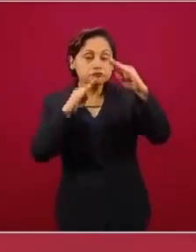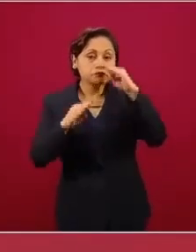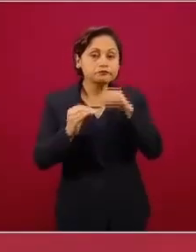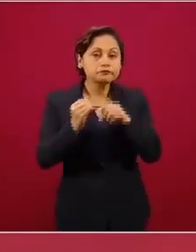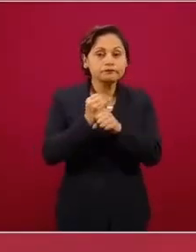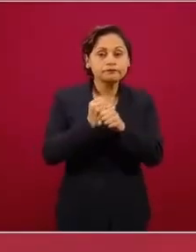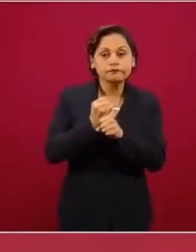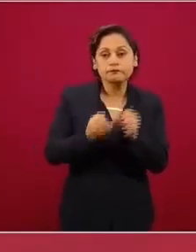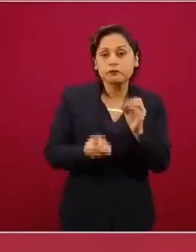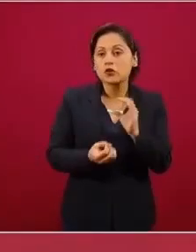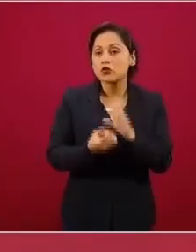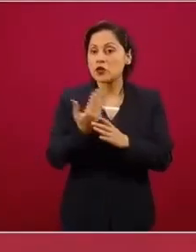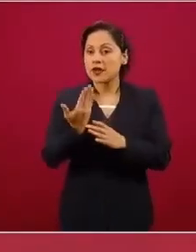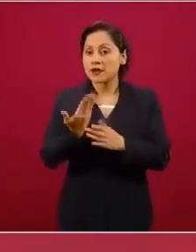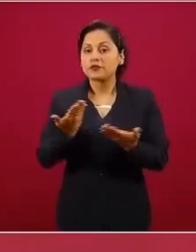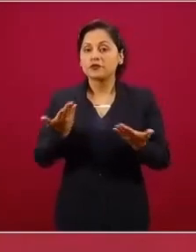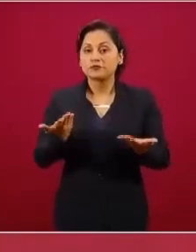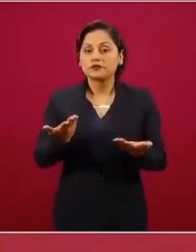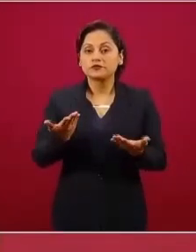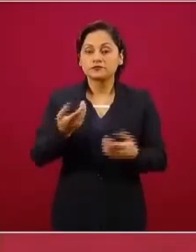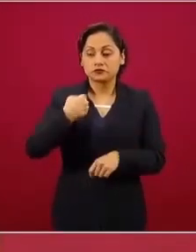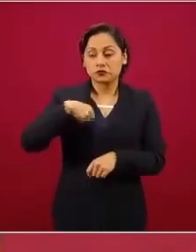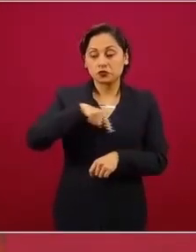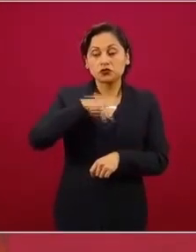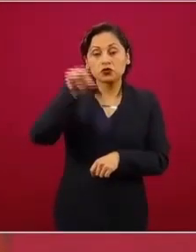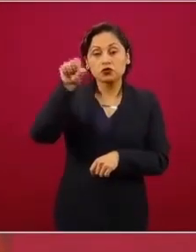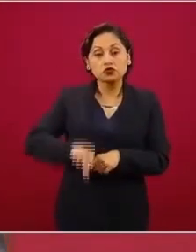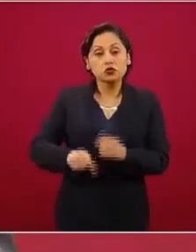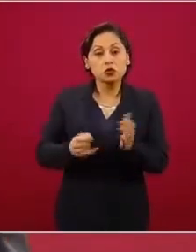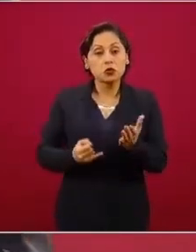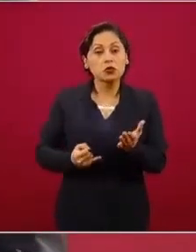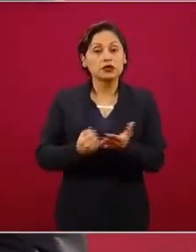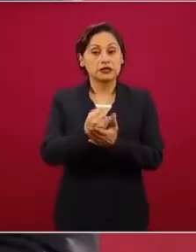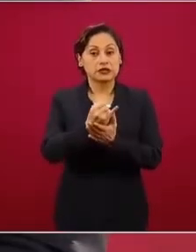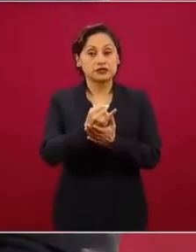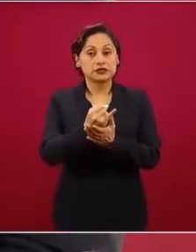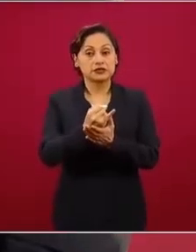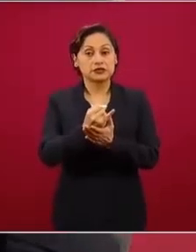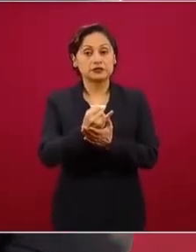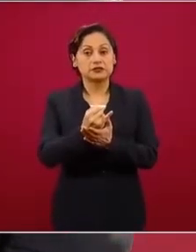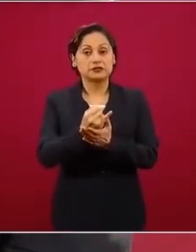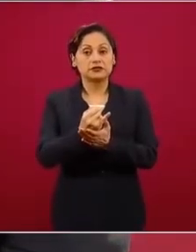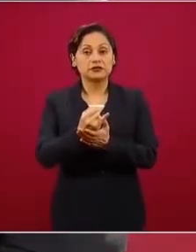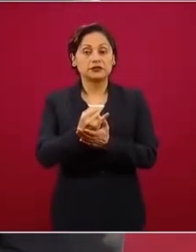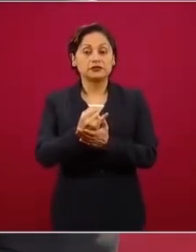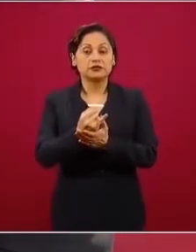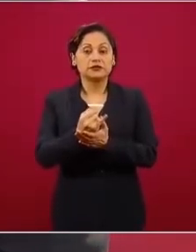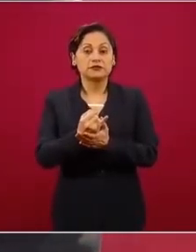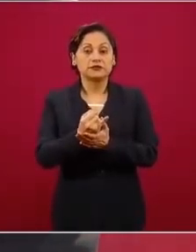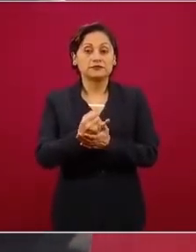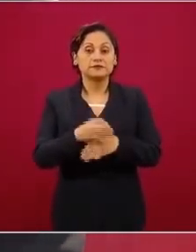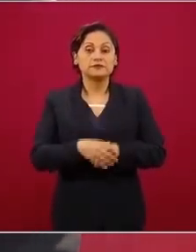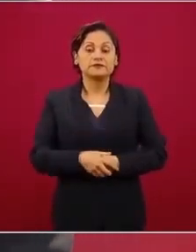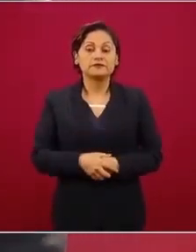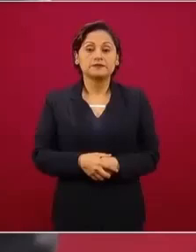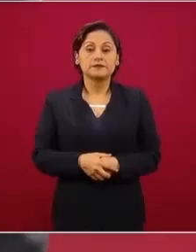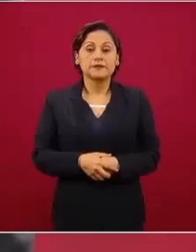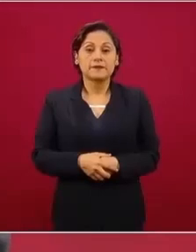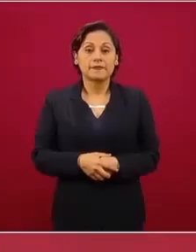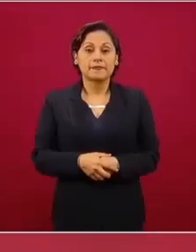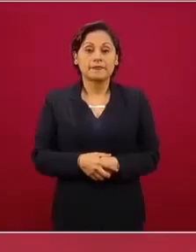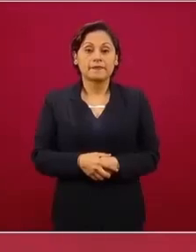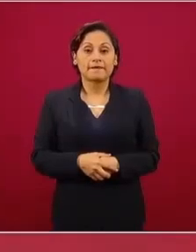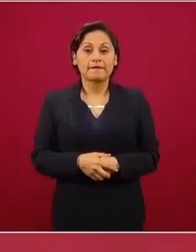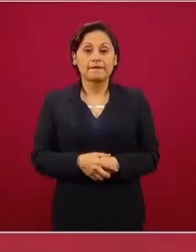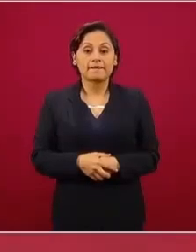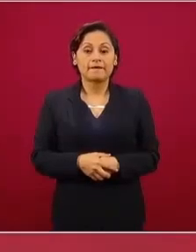a partir de esa reunión vamos a decidir sobre la posibilidad de el